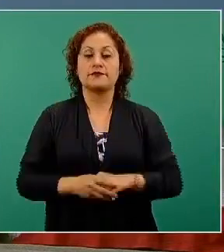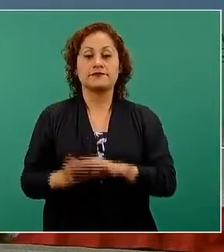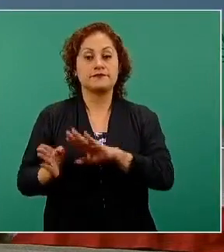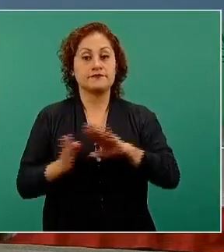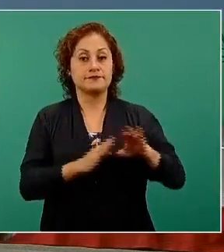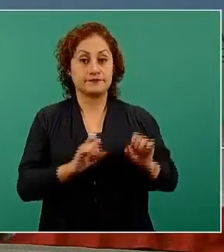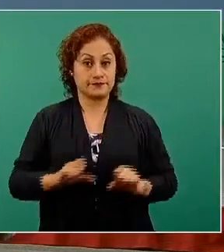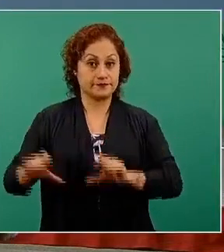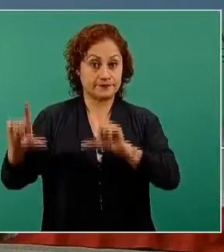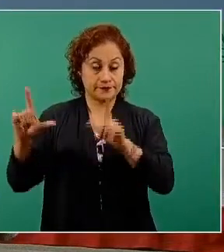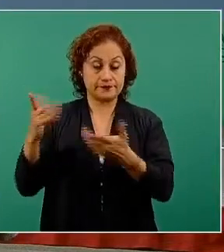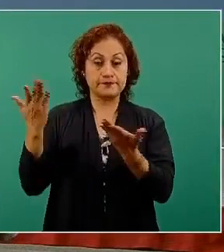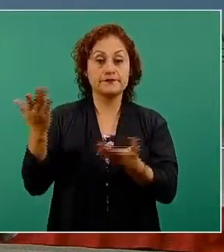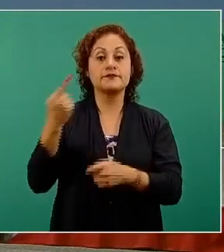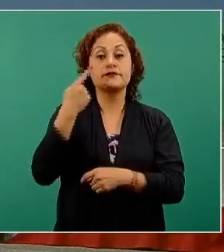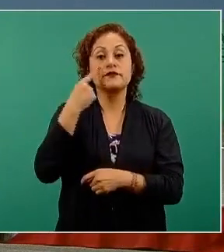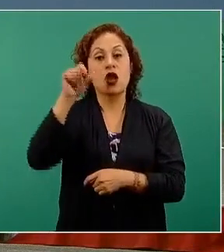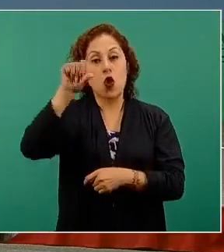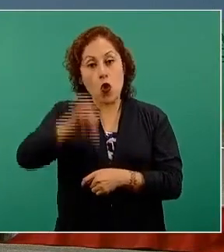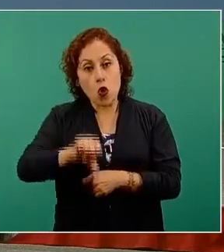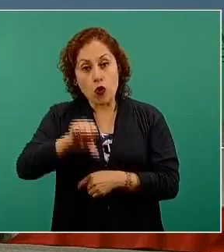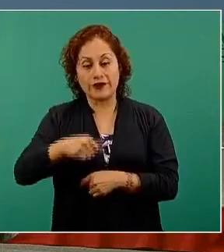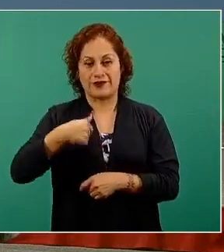El día de hoy, como comenté en la mañana,